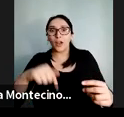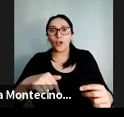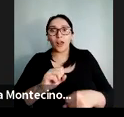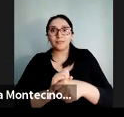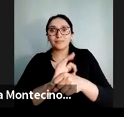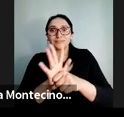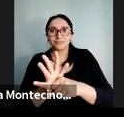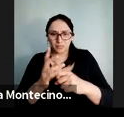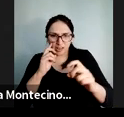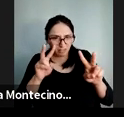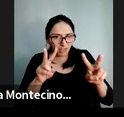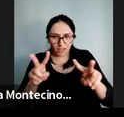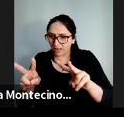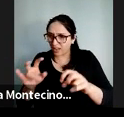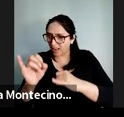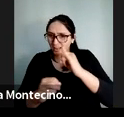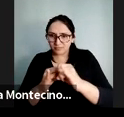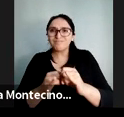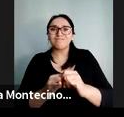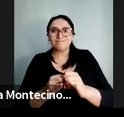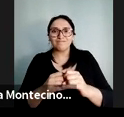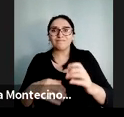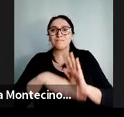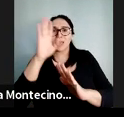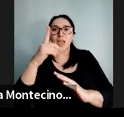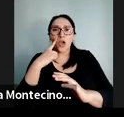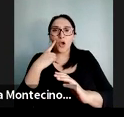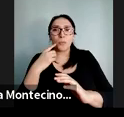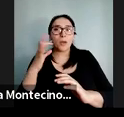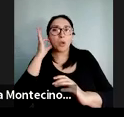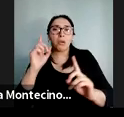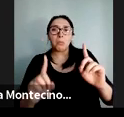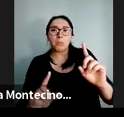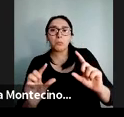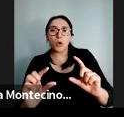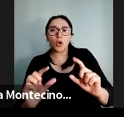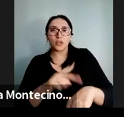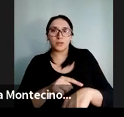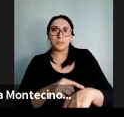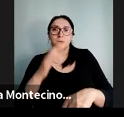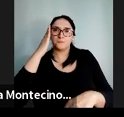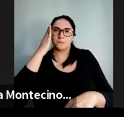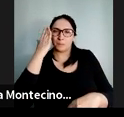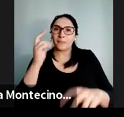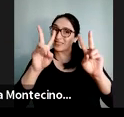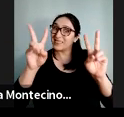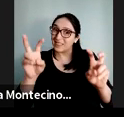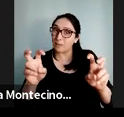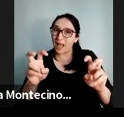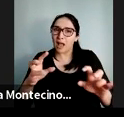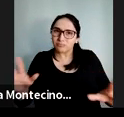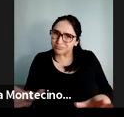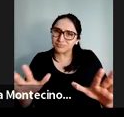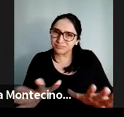pero para nosotras como Amaranta y como activistas en estos temas, activistas ciberfeministas, la solución no consiste en